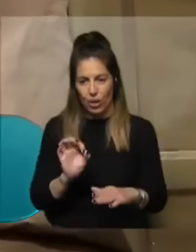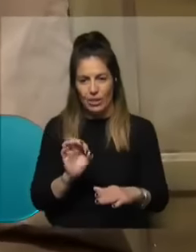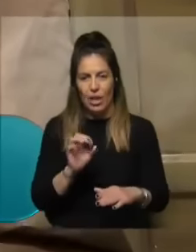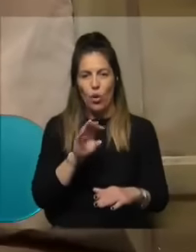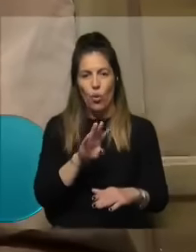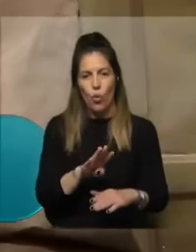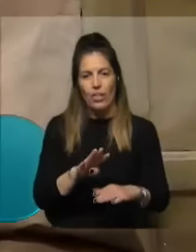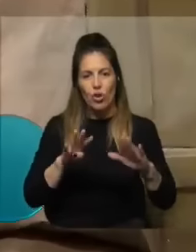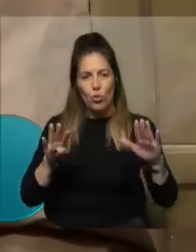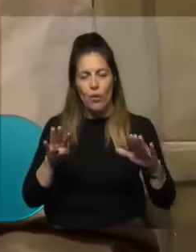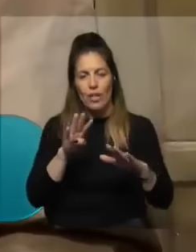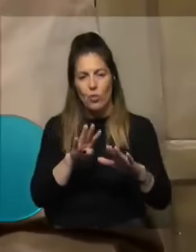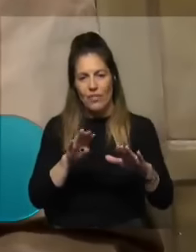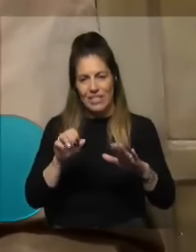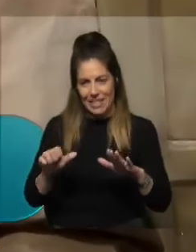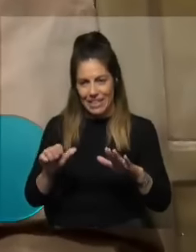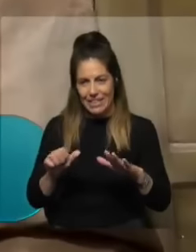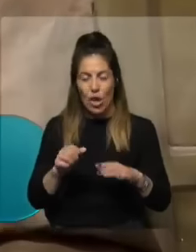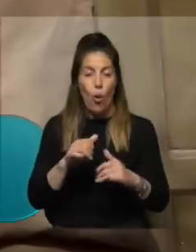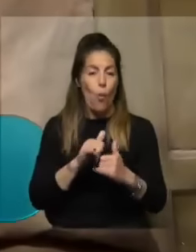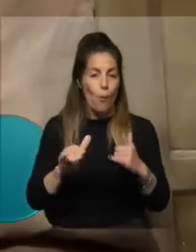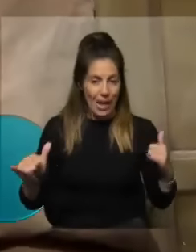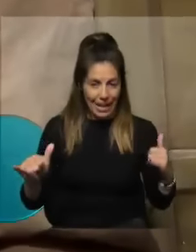1950-4996. Un mail que es